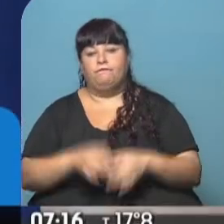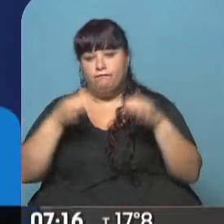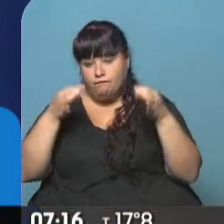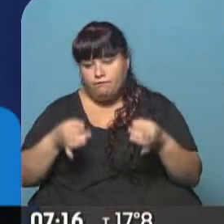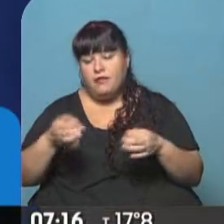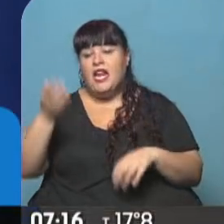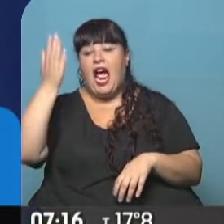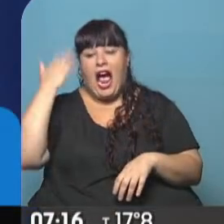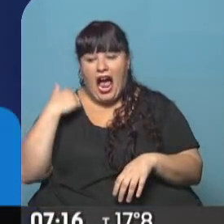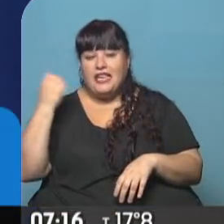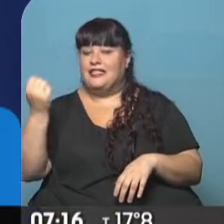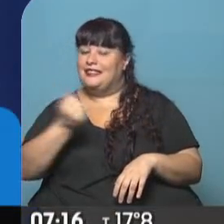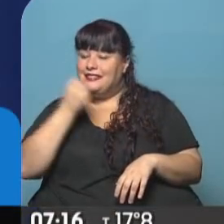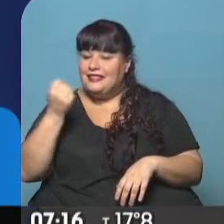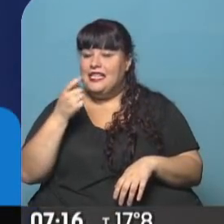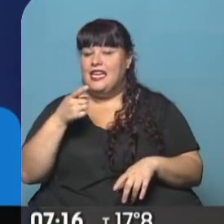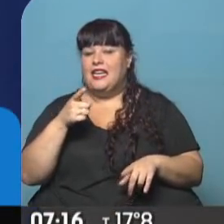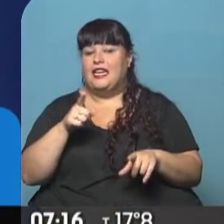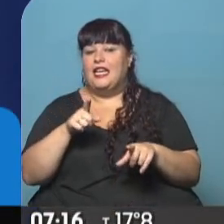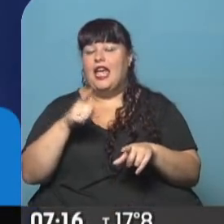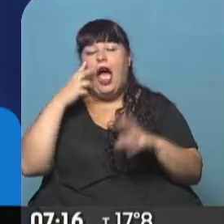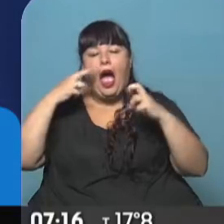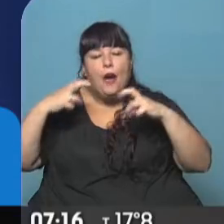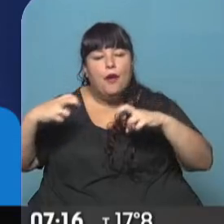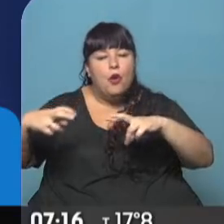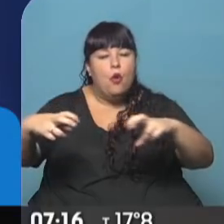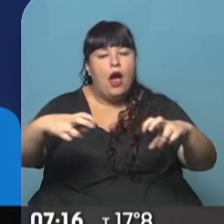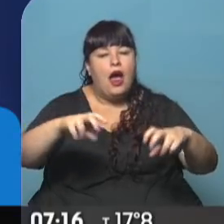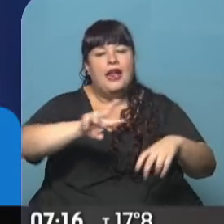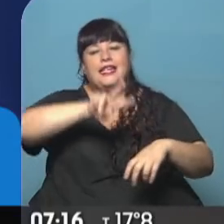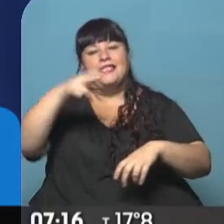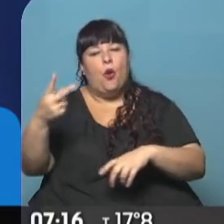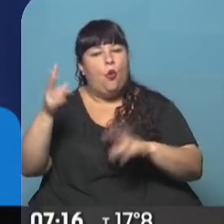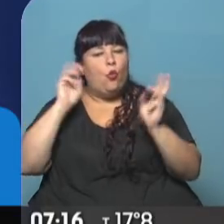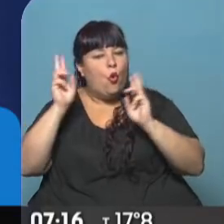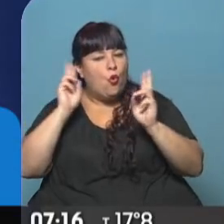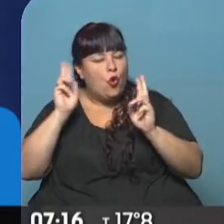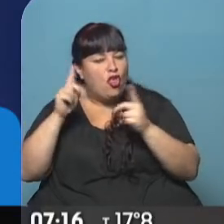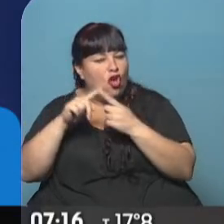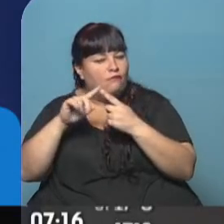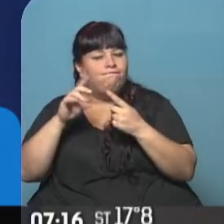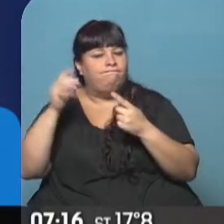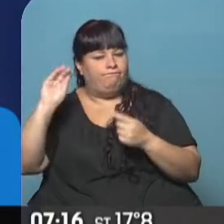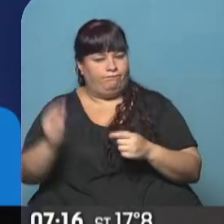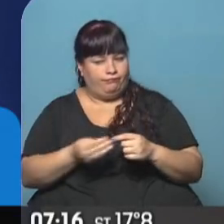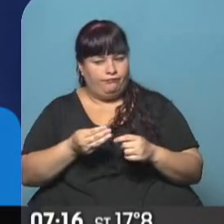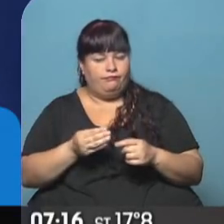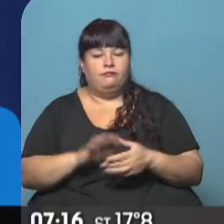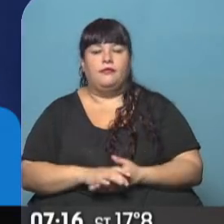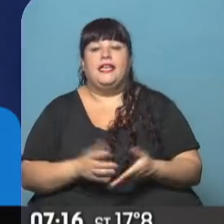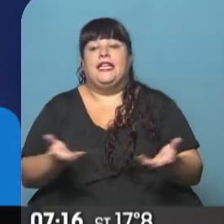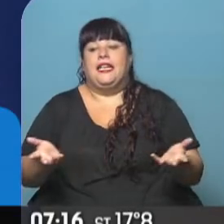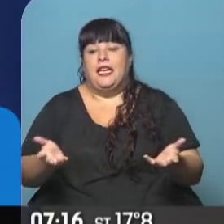Concretamente, ayer se intentó explorar ese segundo contacto. No hubo posibilidad y,